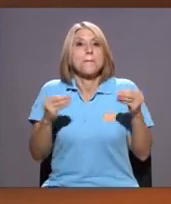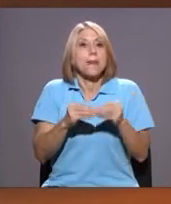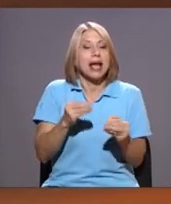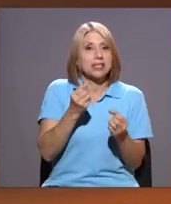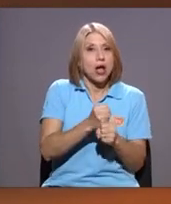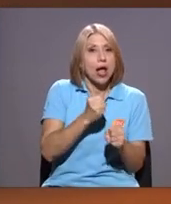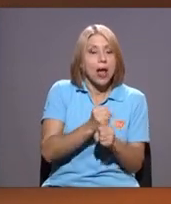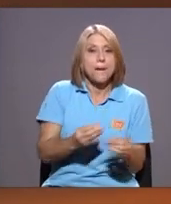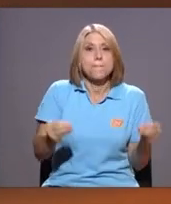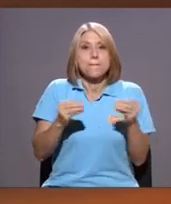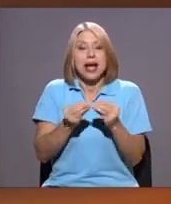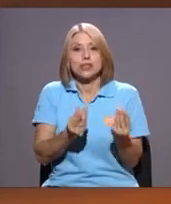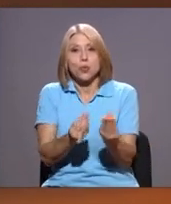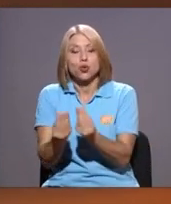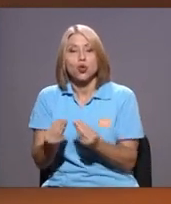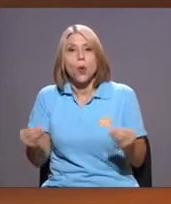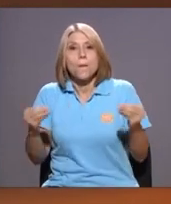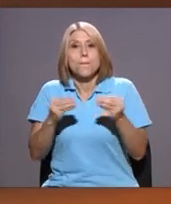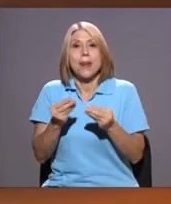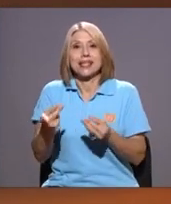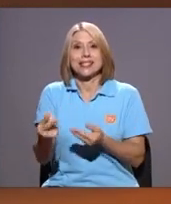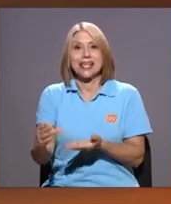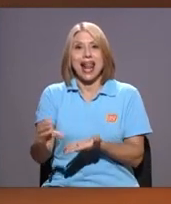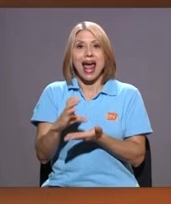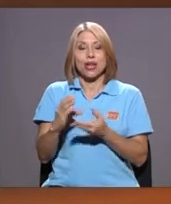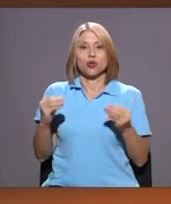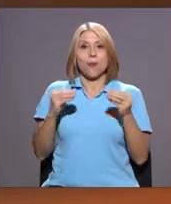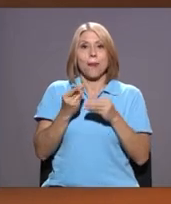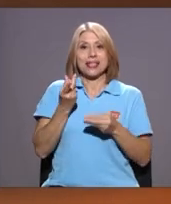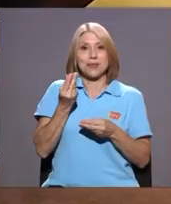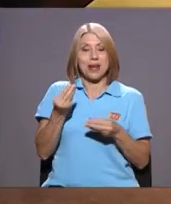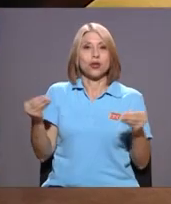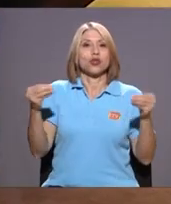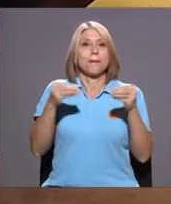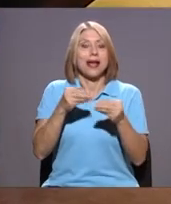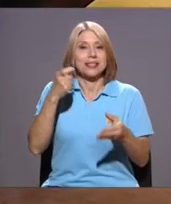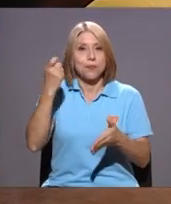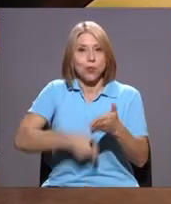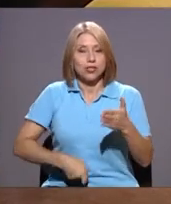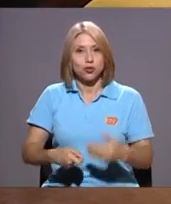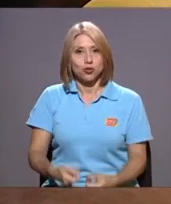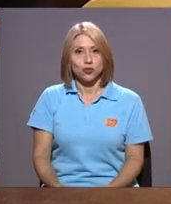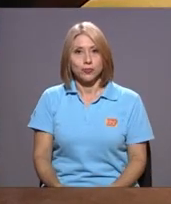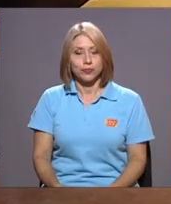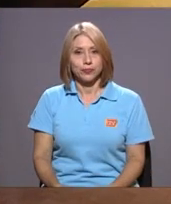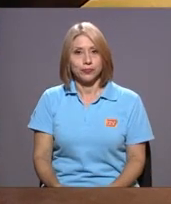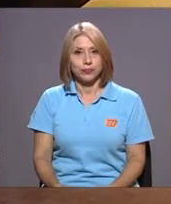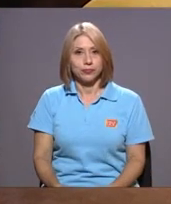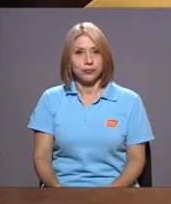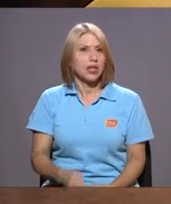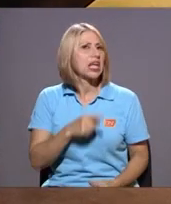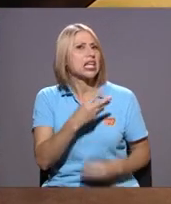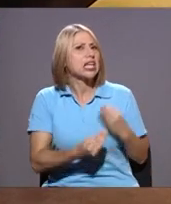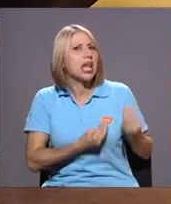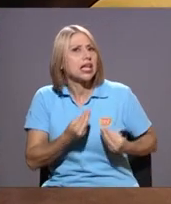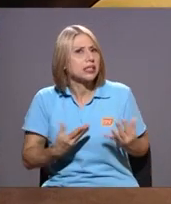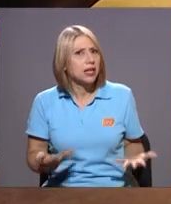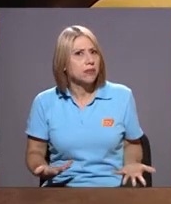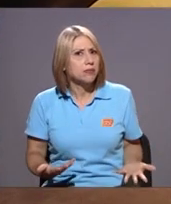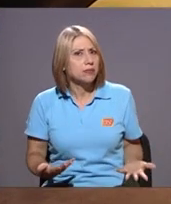más salarios más ingresos y por lo tanto más impuestos y qué hay que hacer